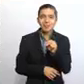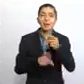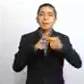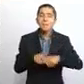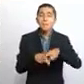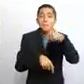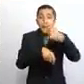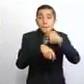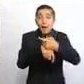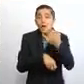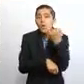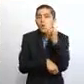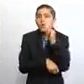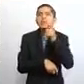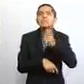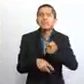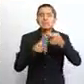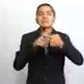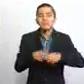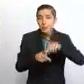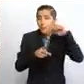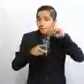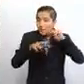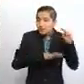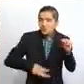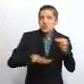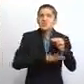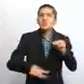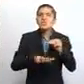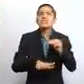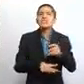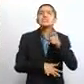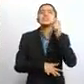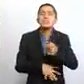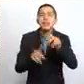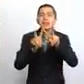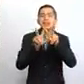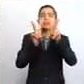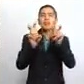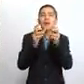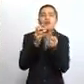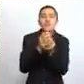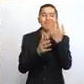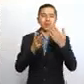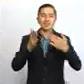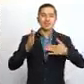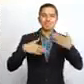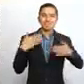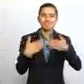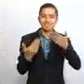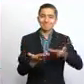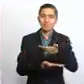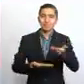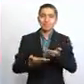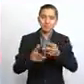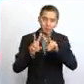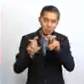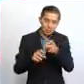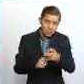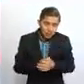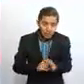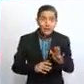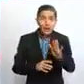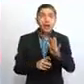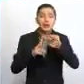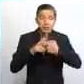del primero de junio comienza entonces en Michoacán la etapa denominada nueva convivencia. Vamos a